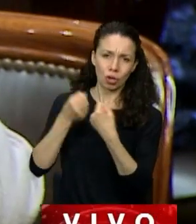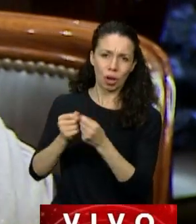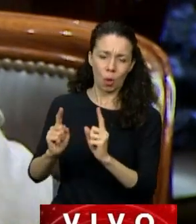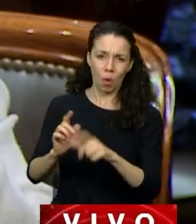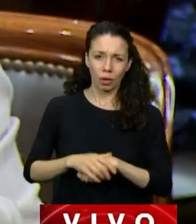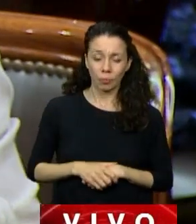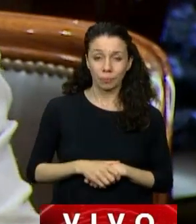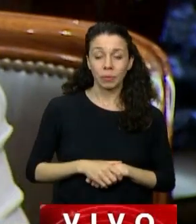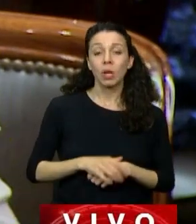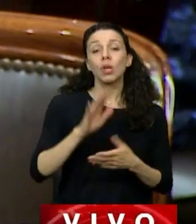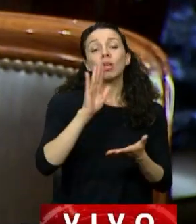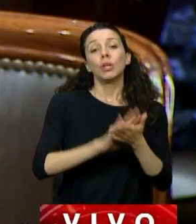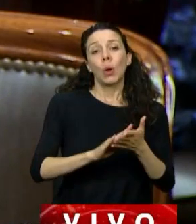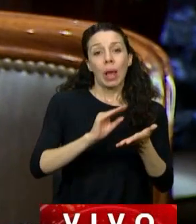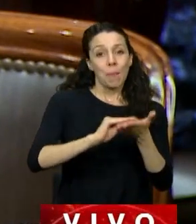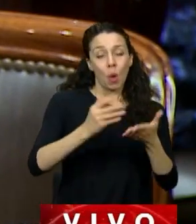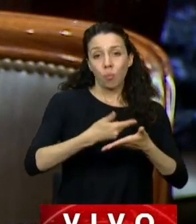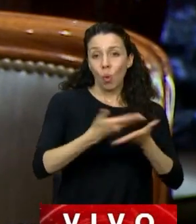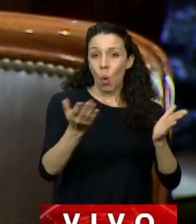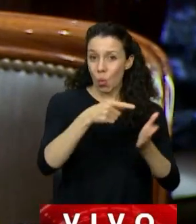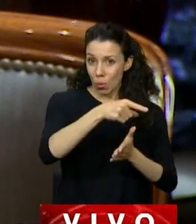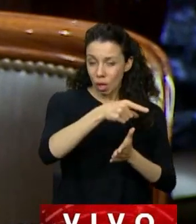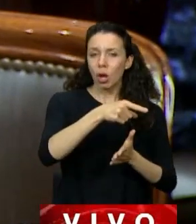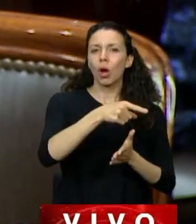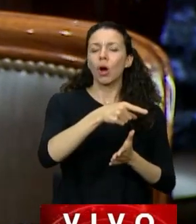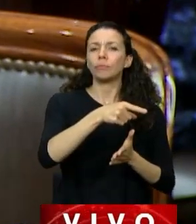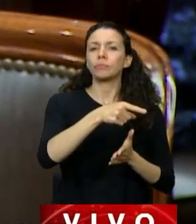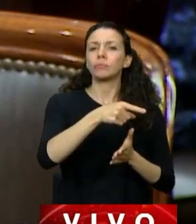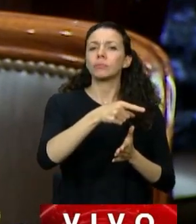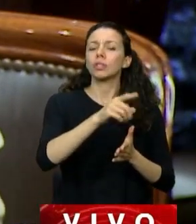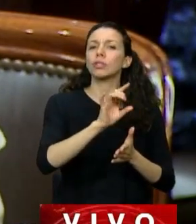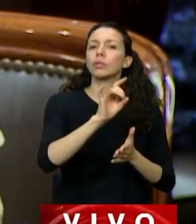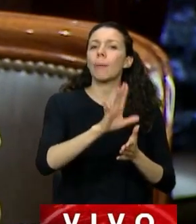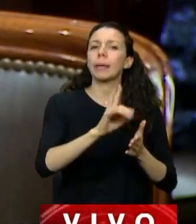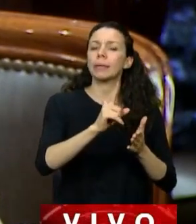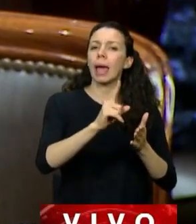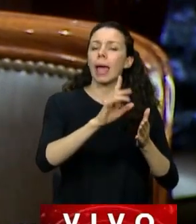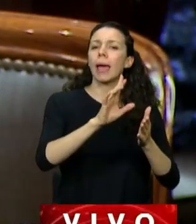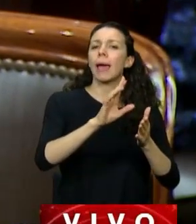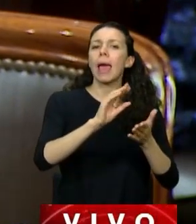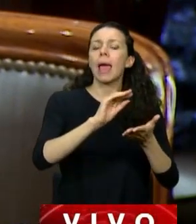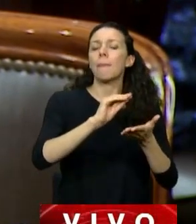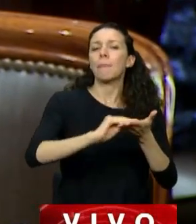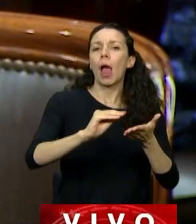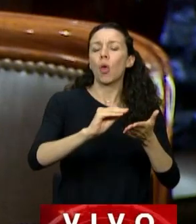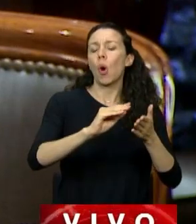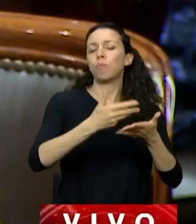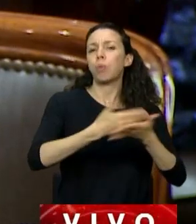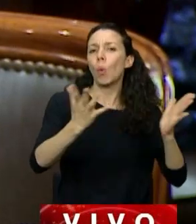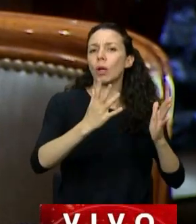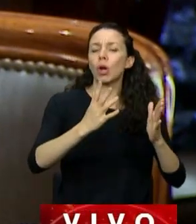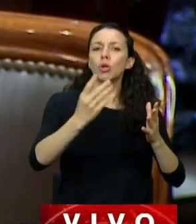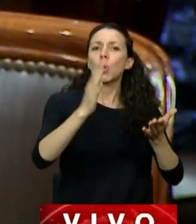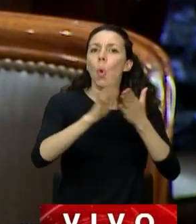empleo público. La verdad que yo creo que el tema del empleo público no es solo el congelamiento, no es solamente ordenar las cuentas fiscales,